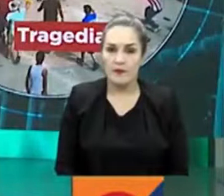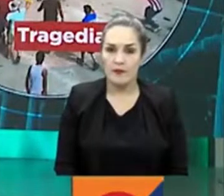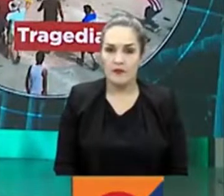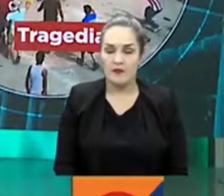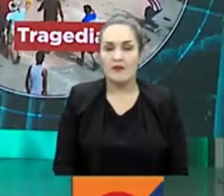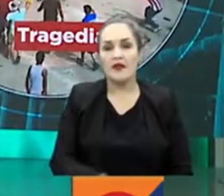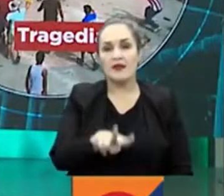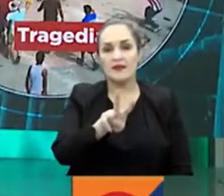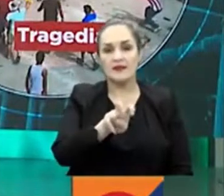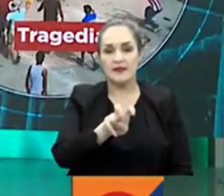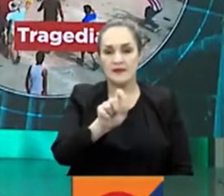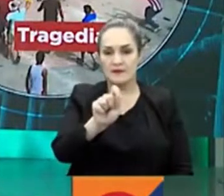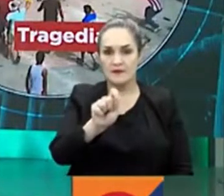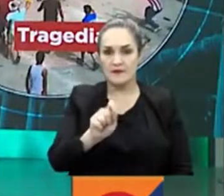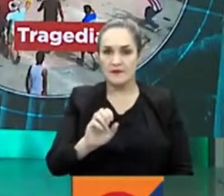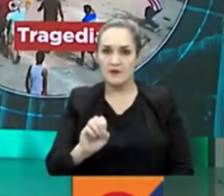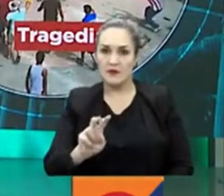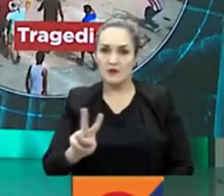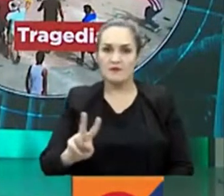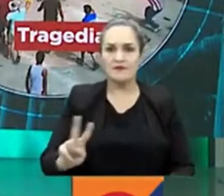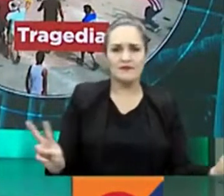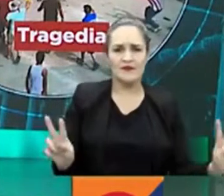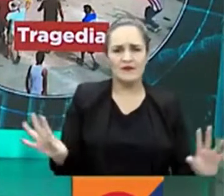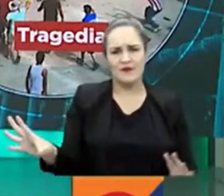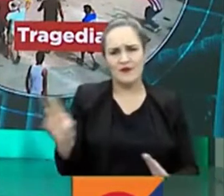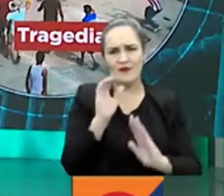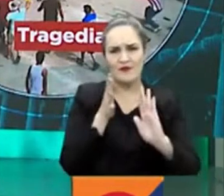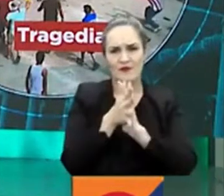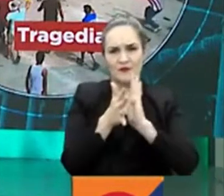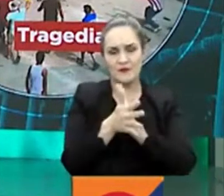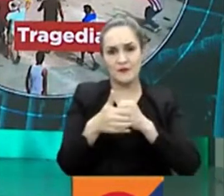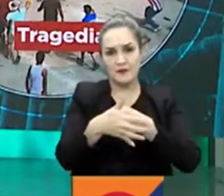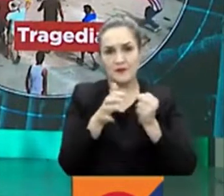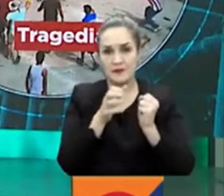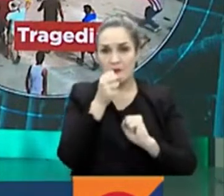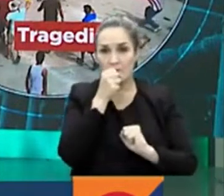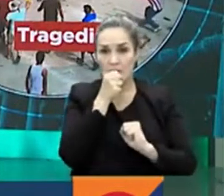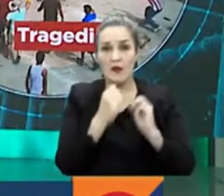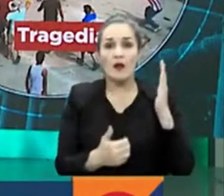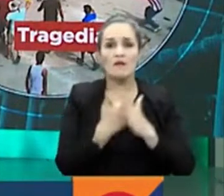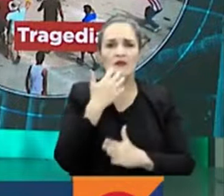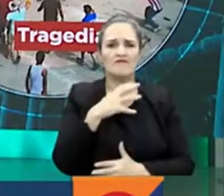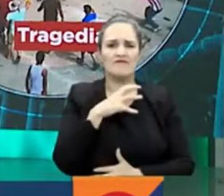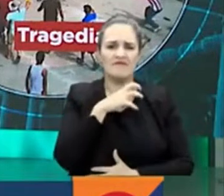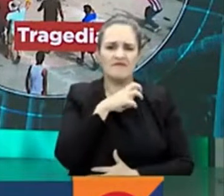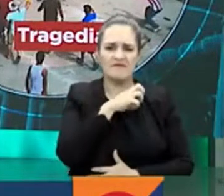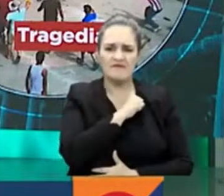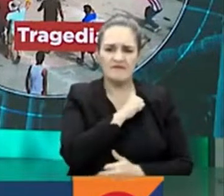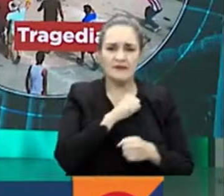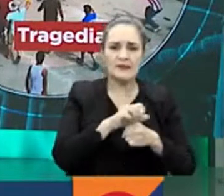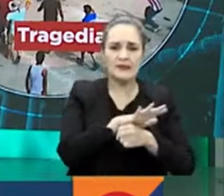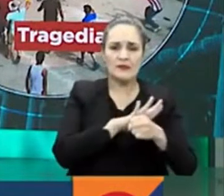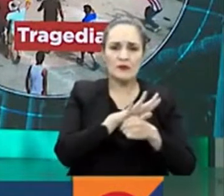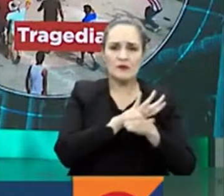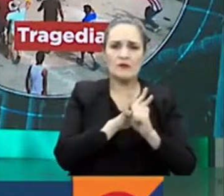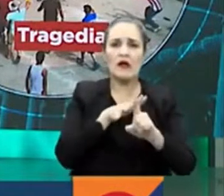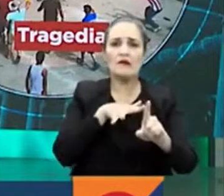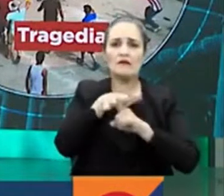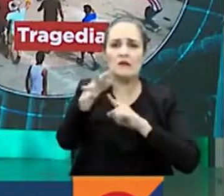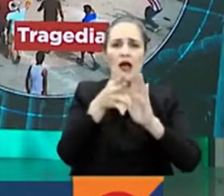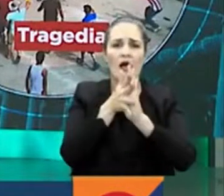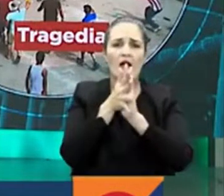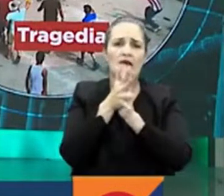Siete a 2 de la noche, aquí comienza el noticiero de todos, RTBC Noticias. Y empezamos con una triste noticia que afecta a varias personas